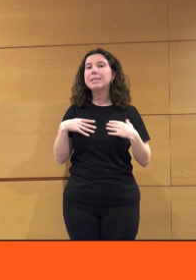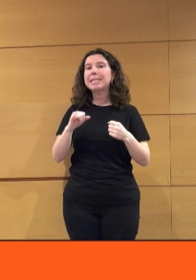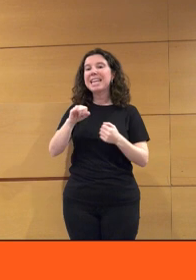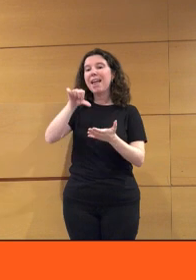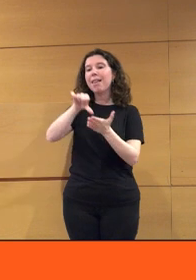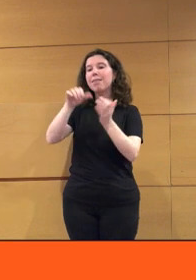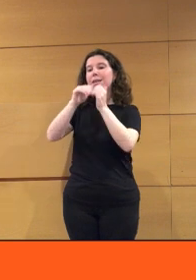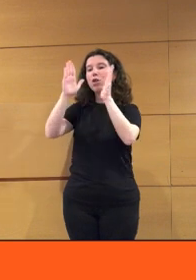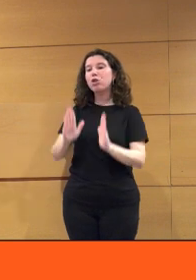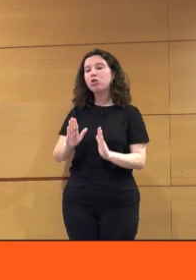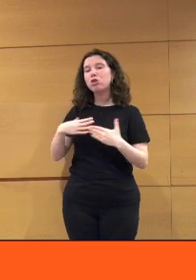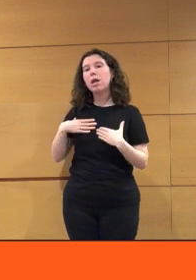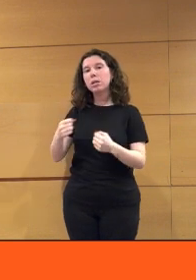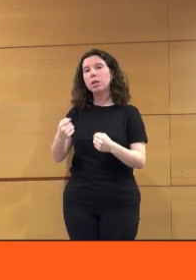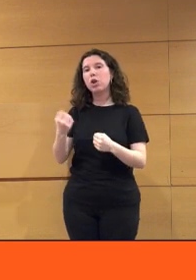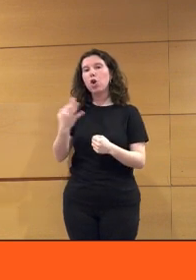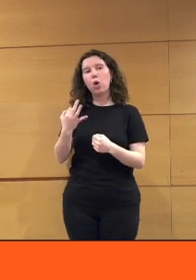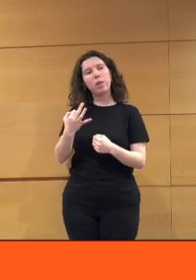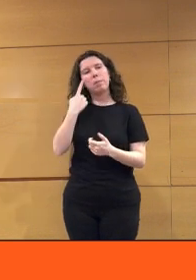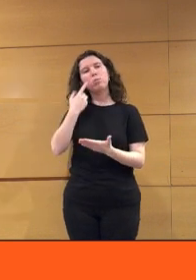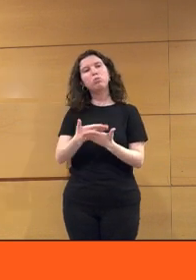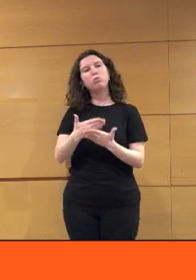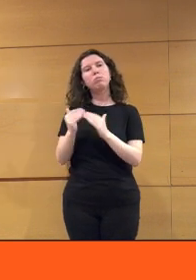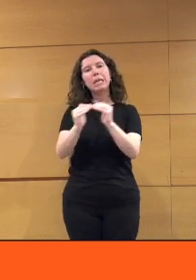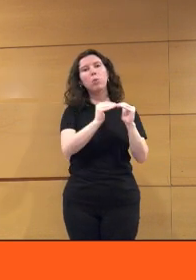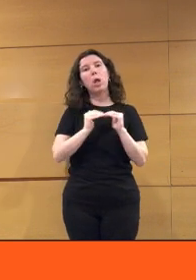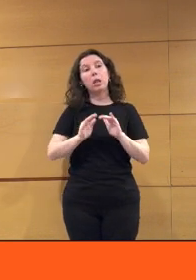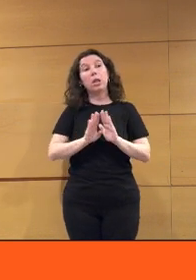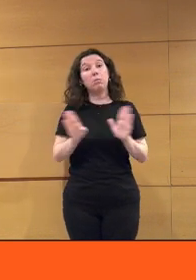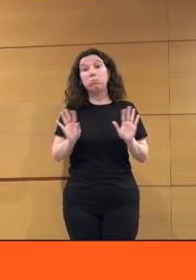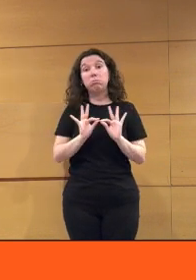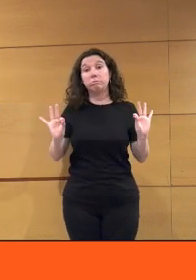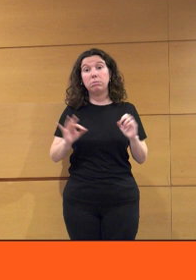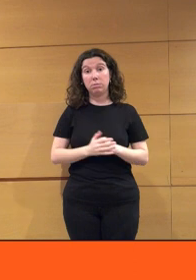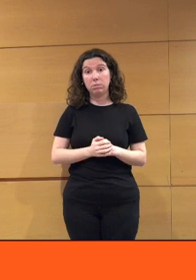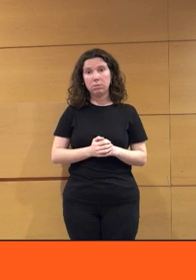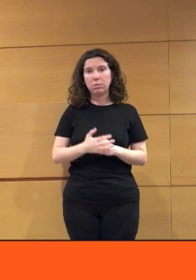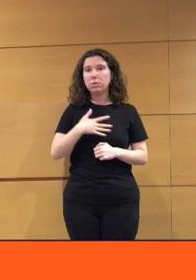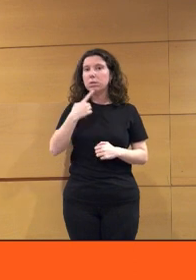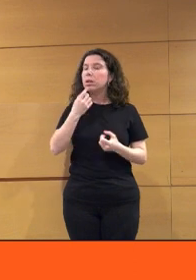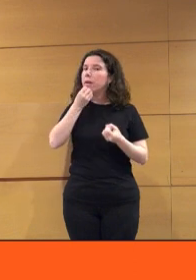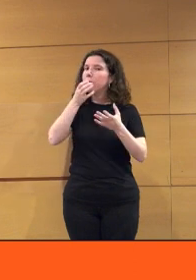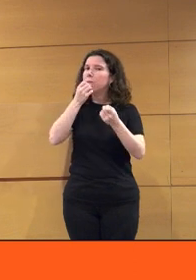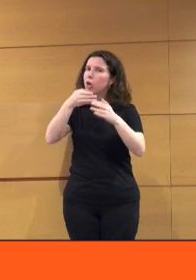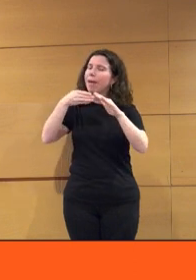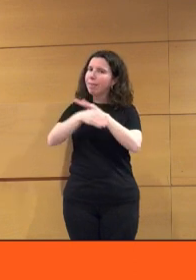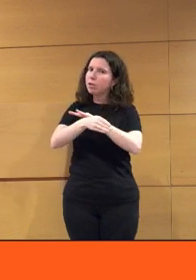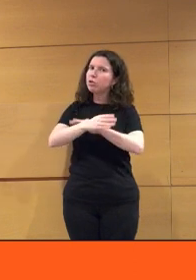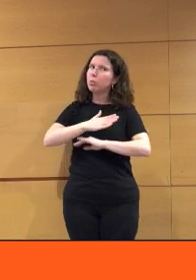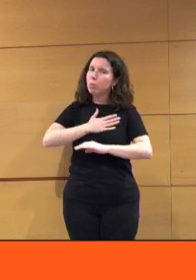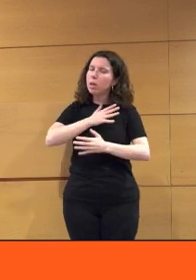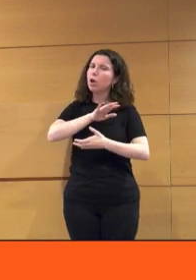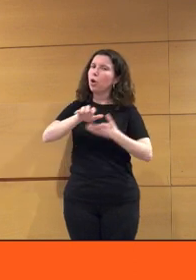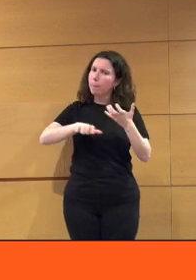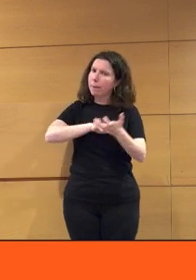deben garantizar la igualdad, ¿sí? Entonces, el acceso a este tipo de información puede ser sumamente complicada